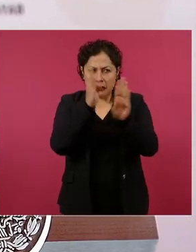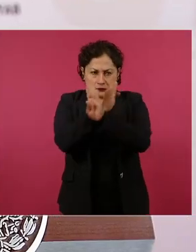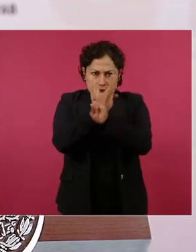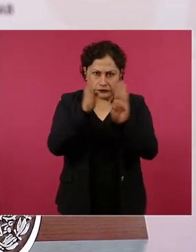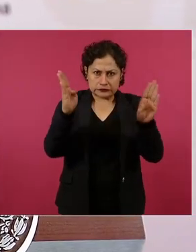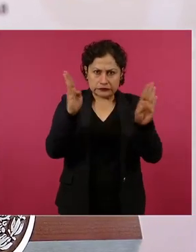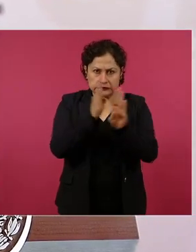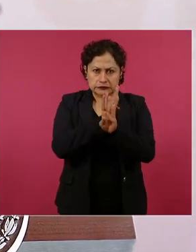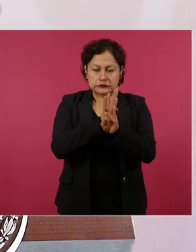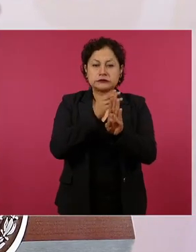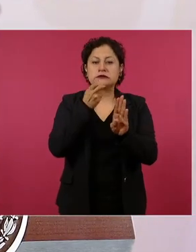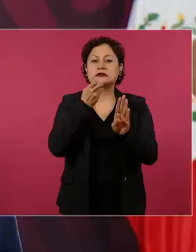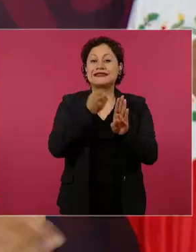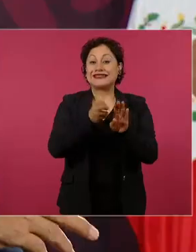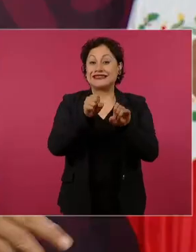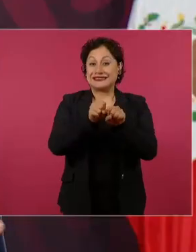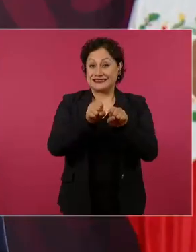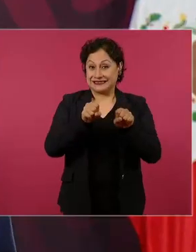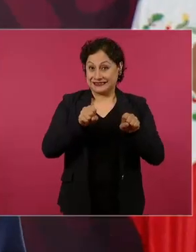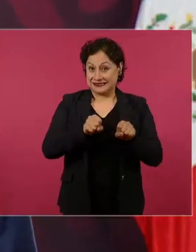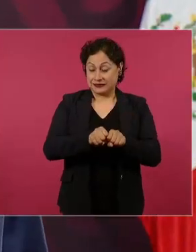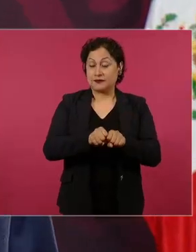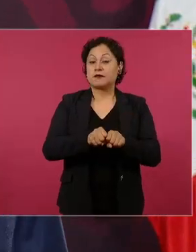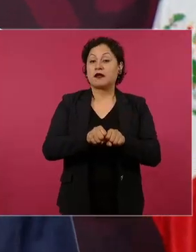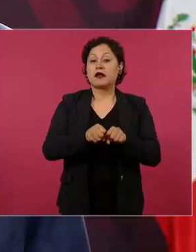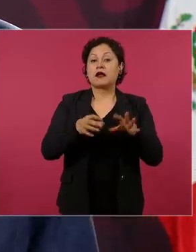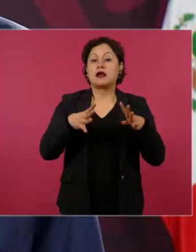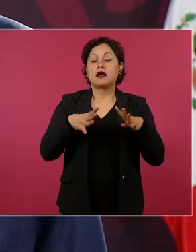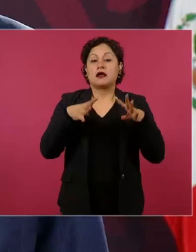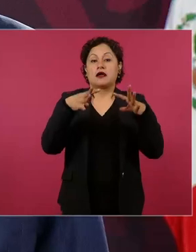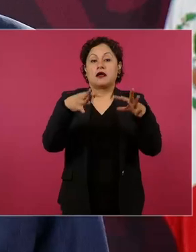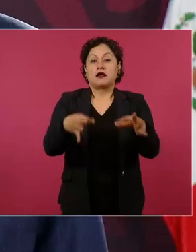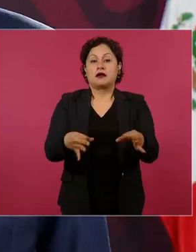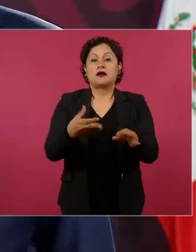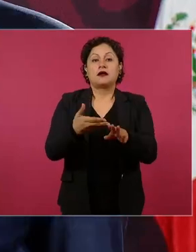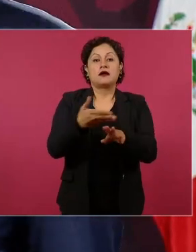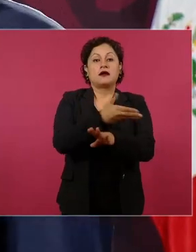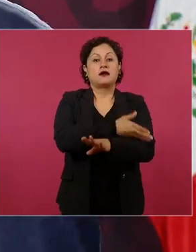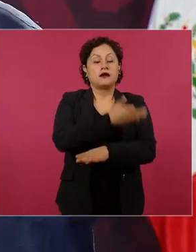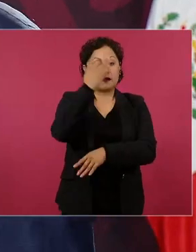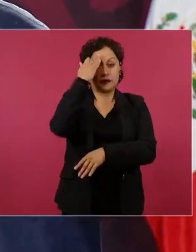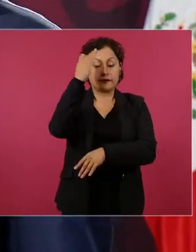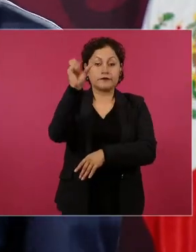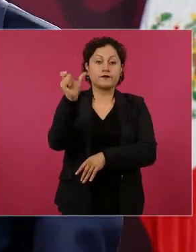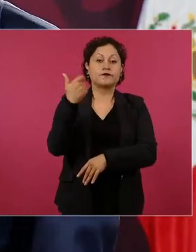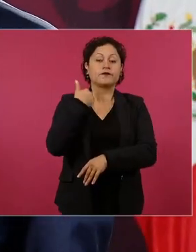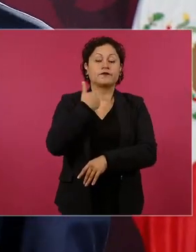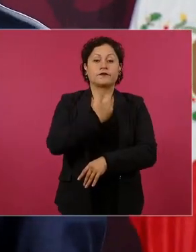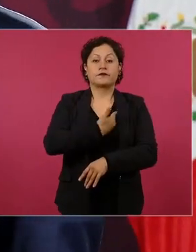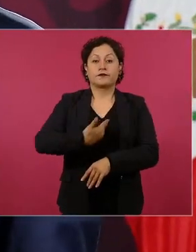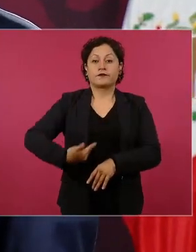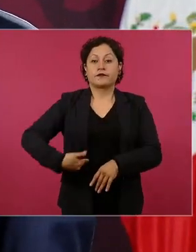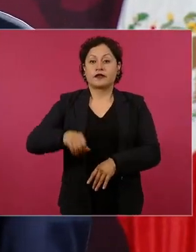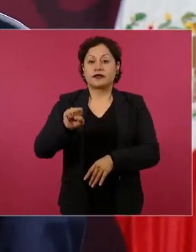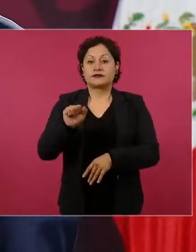Yo no lo sabía. Siendo presidente y además